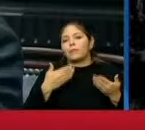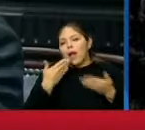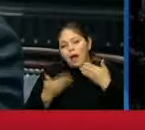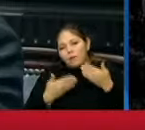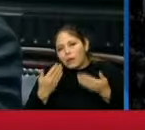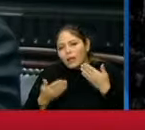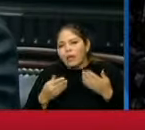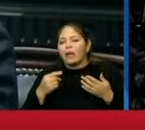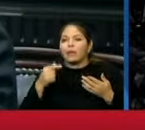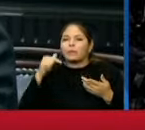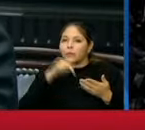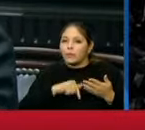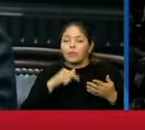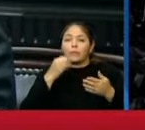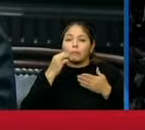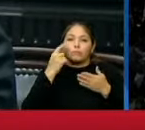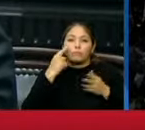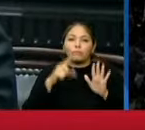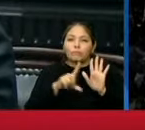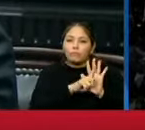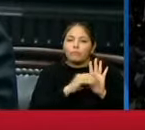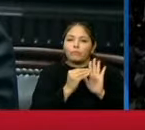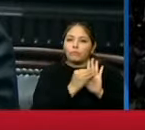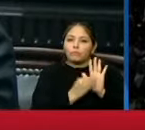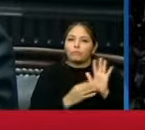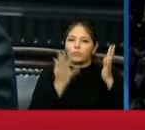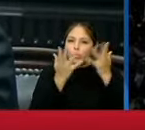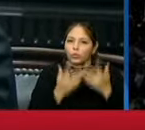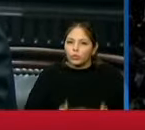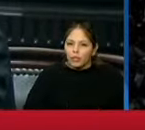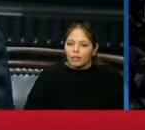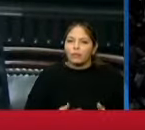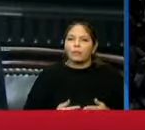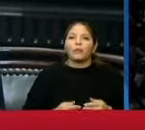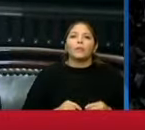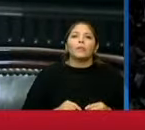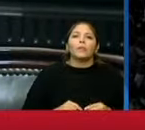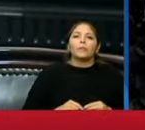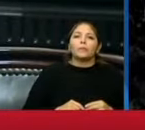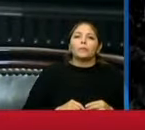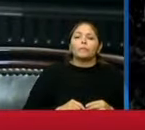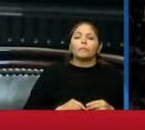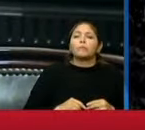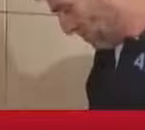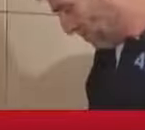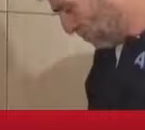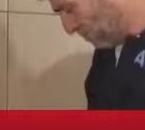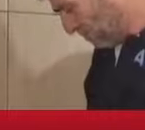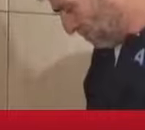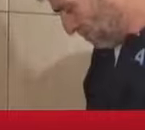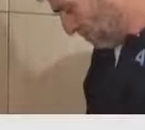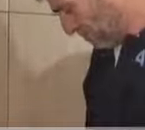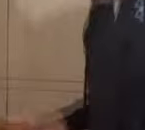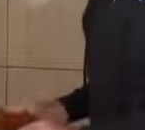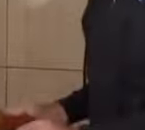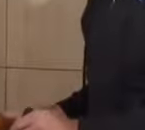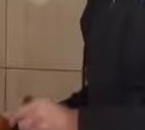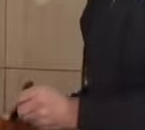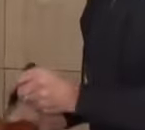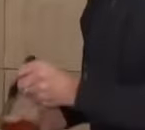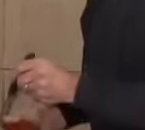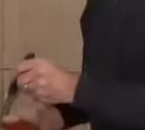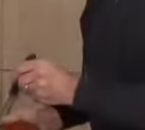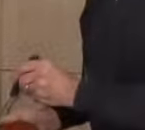foto. Ah, espérate, la voy a mandar. Espera un poquito. Te voy a mandar... Mostrame esa baleta y mientras tanto te voy a mandar una